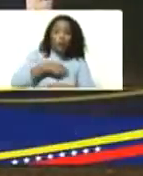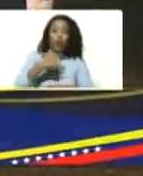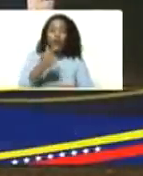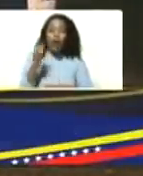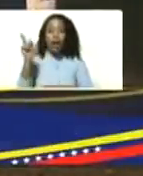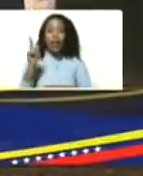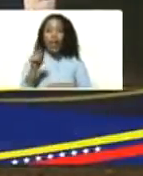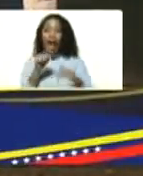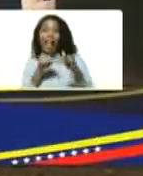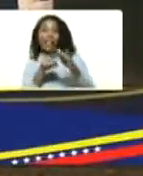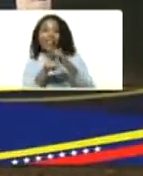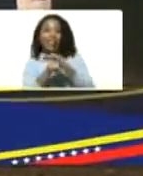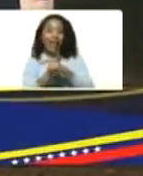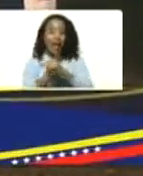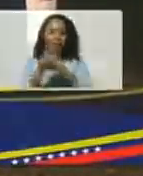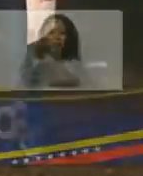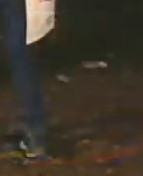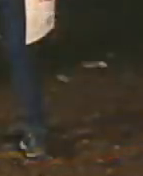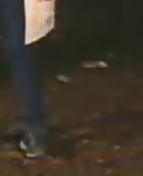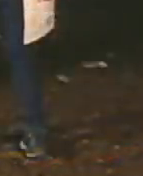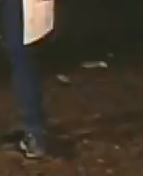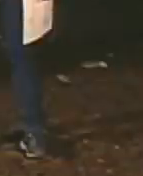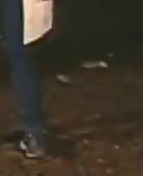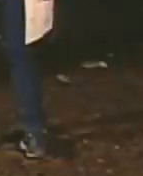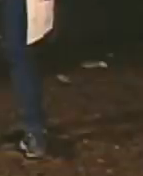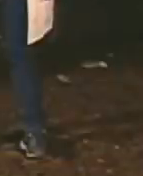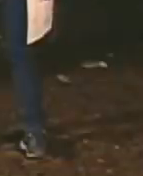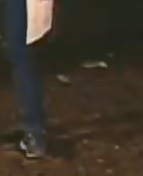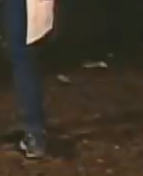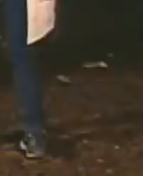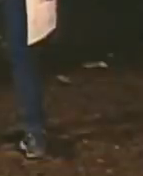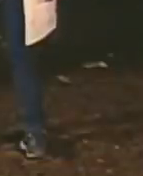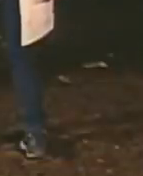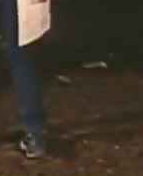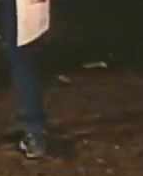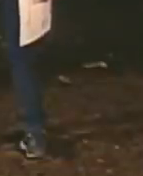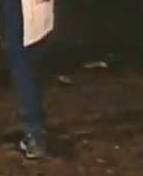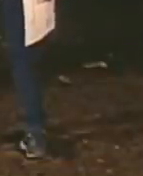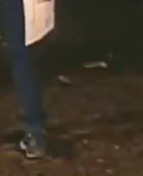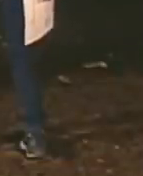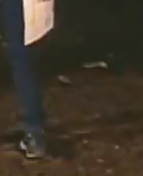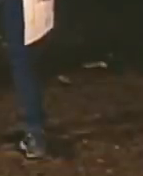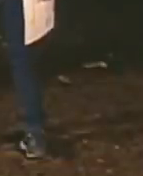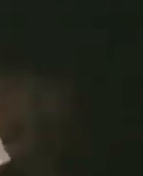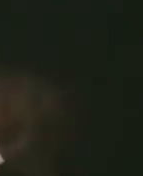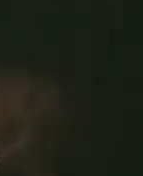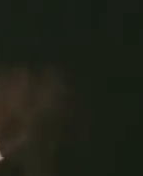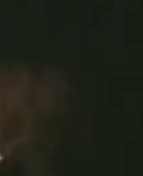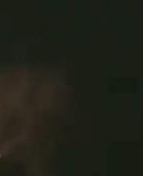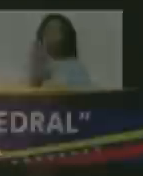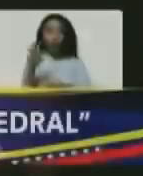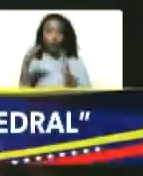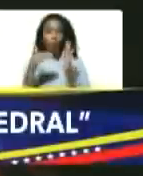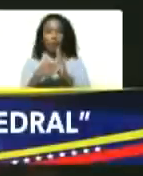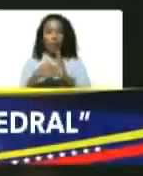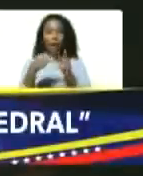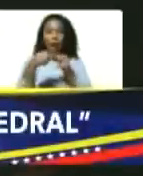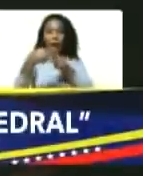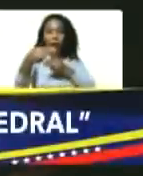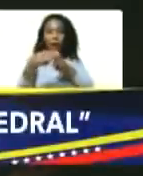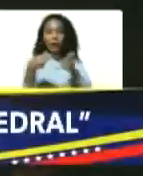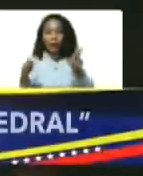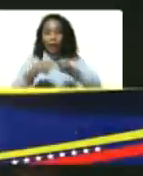entradas de agua presidente el acto será cuenta con 54 mil hectáreas con un rebaño